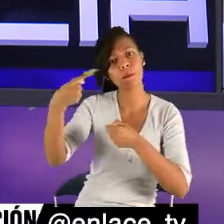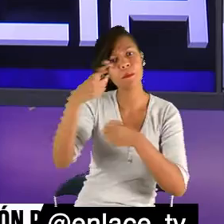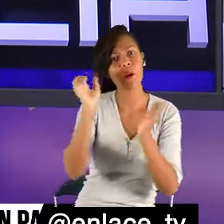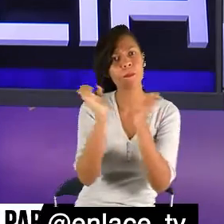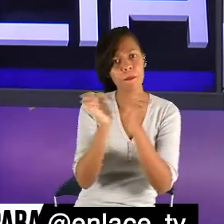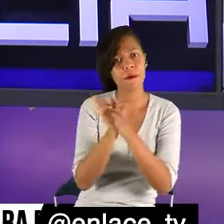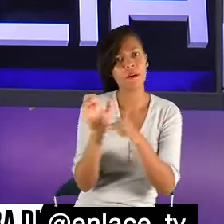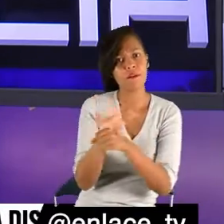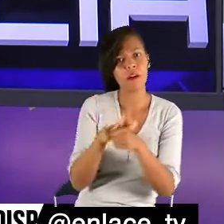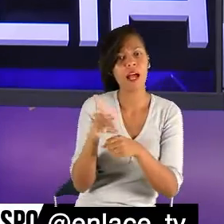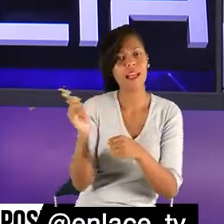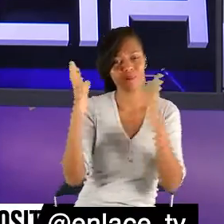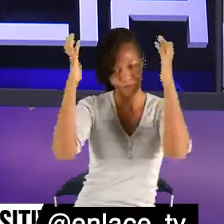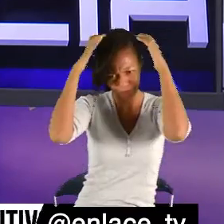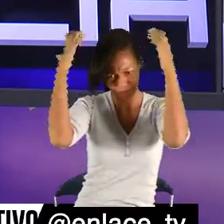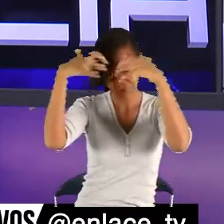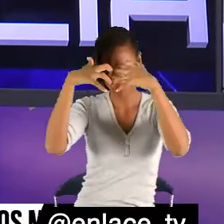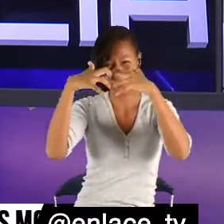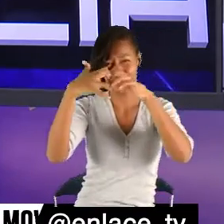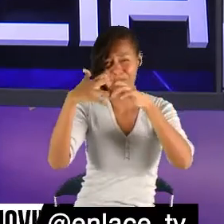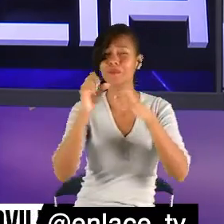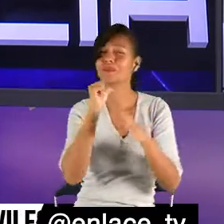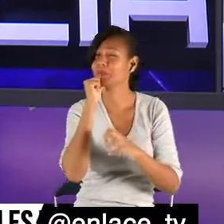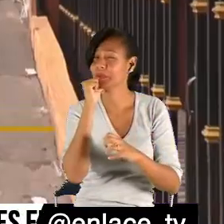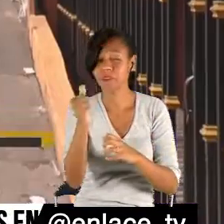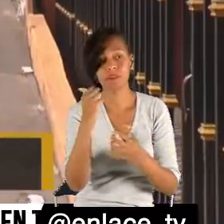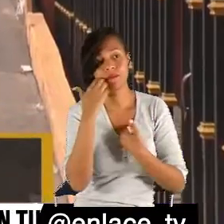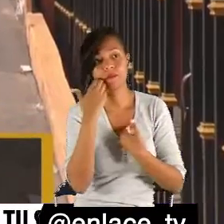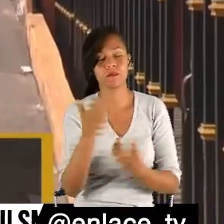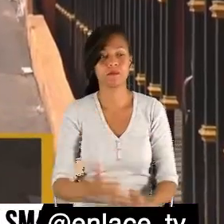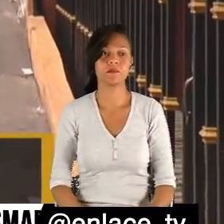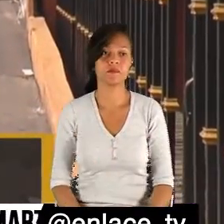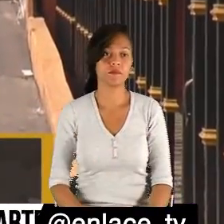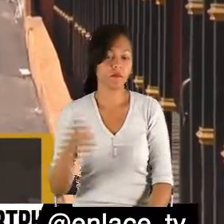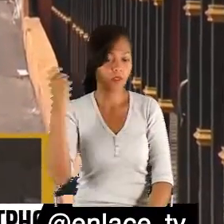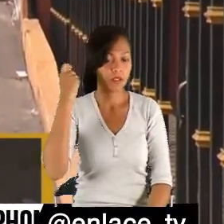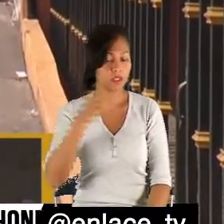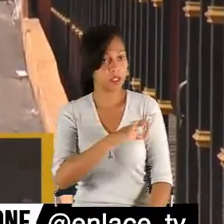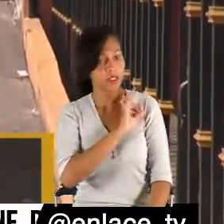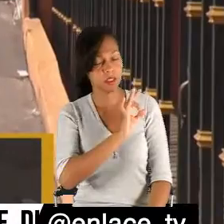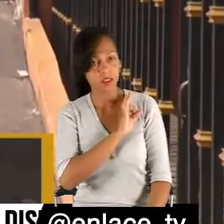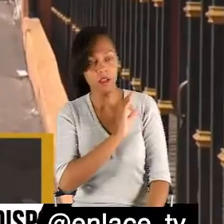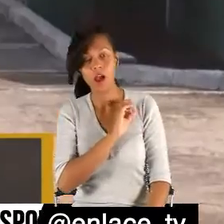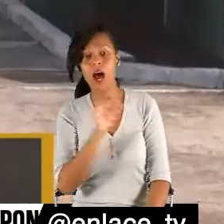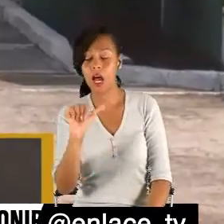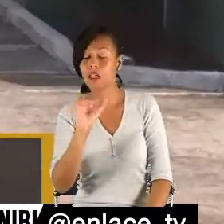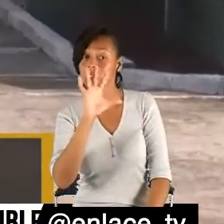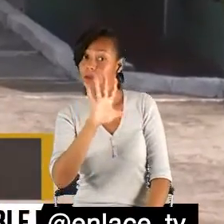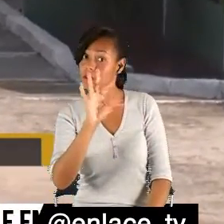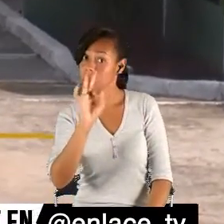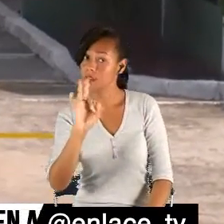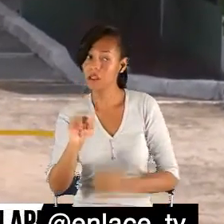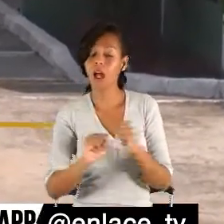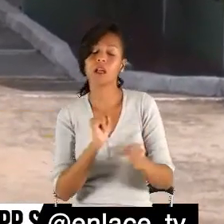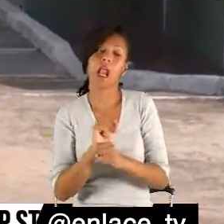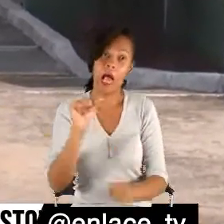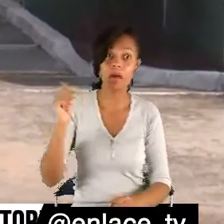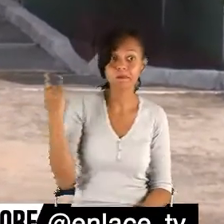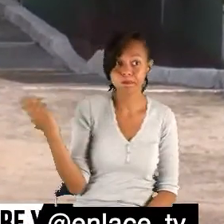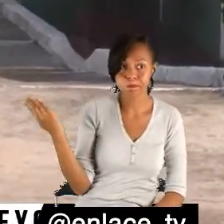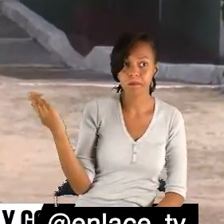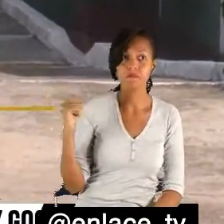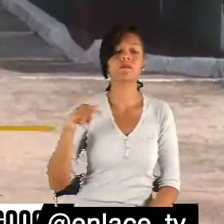trauma craneoencefálico severo el sábado anterior la mujer de 53 años de edad según su hija transitaba por el sector del